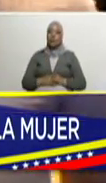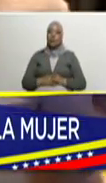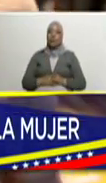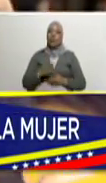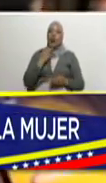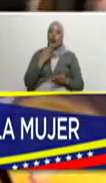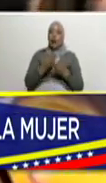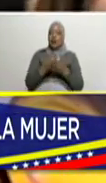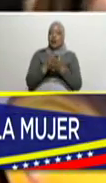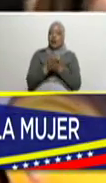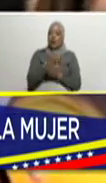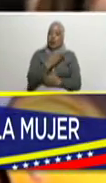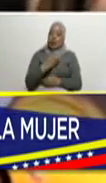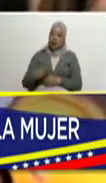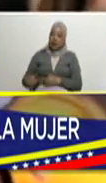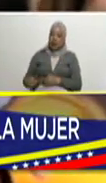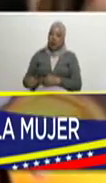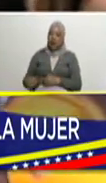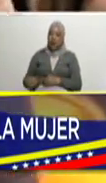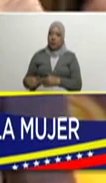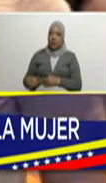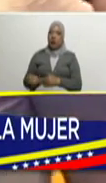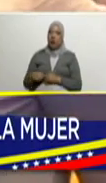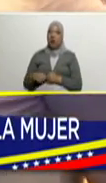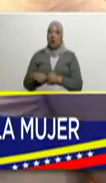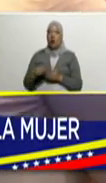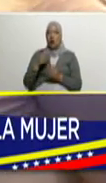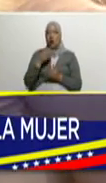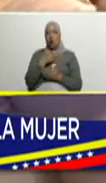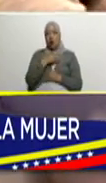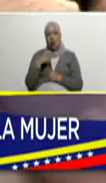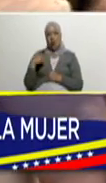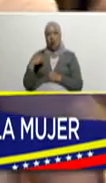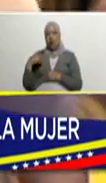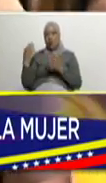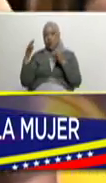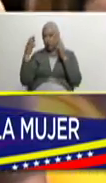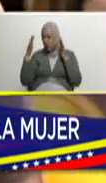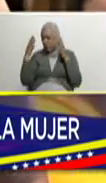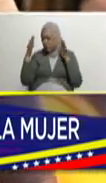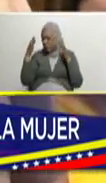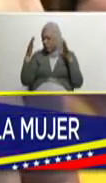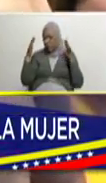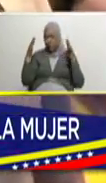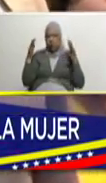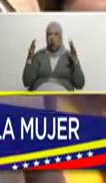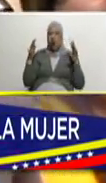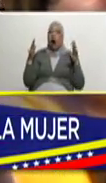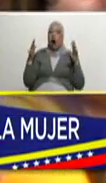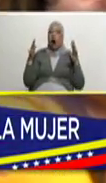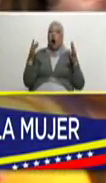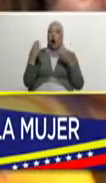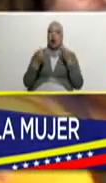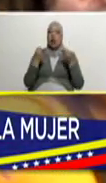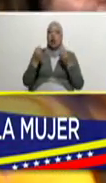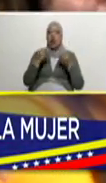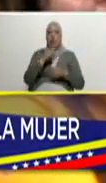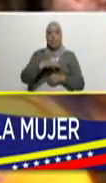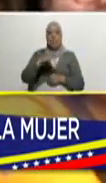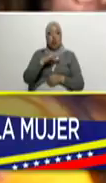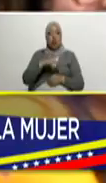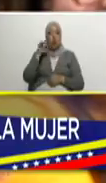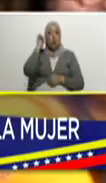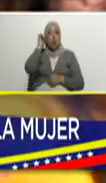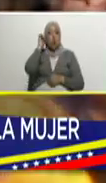lugar, yo quisiera de verdad darle un fuerte aplauso al presidente por la creación de esta gran